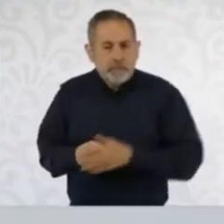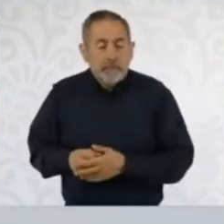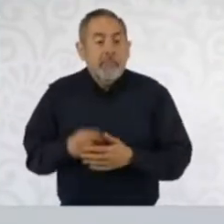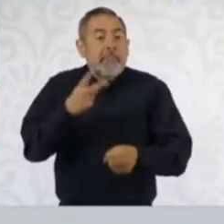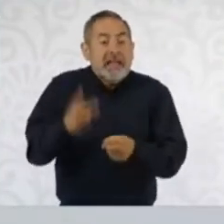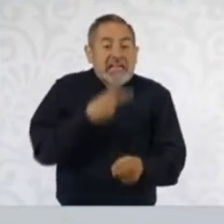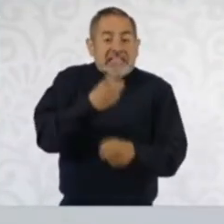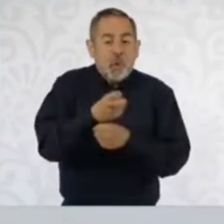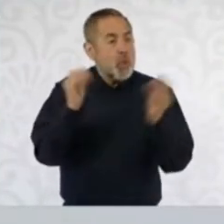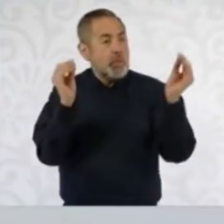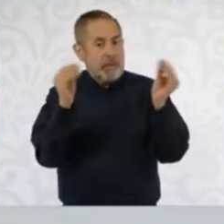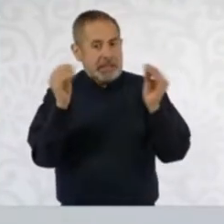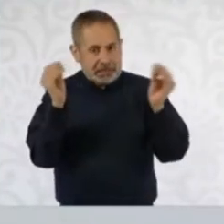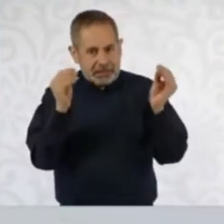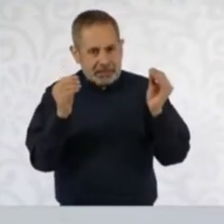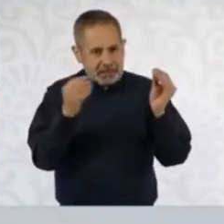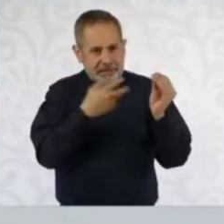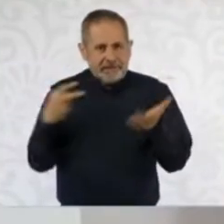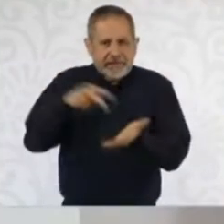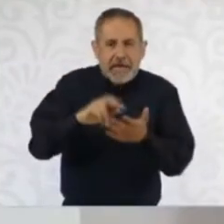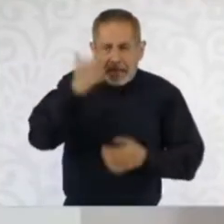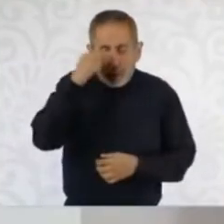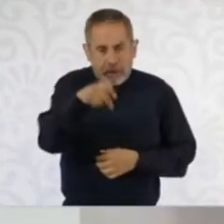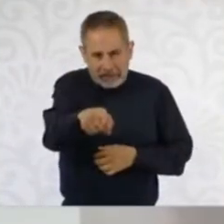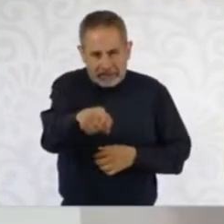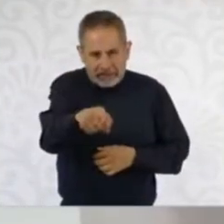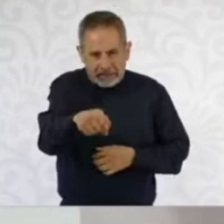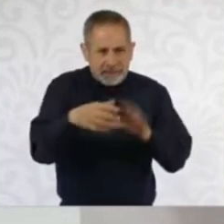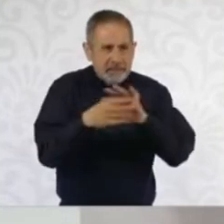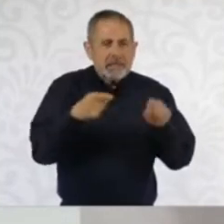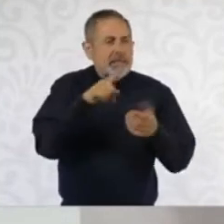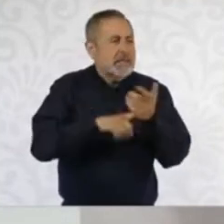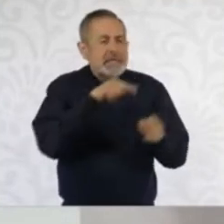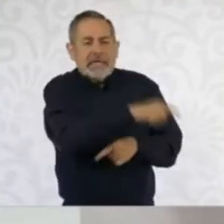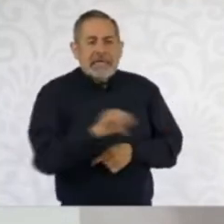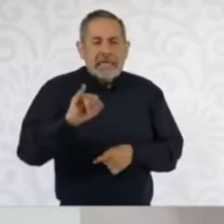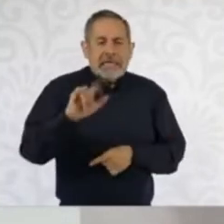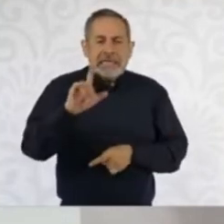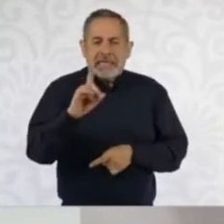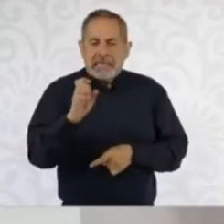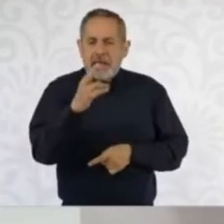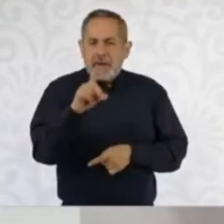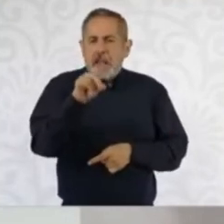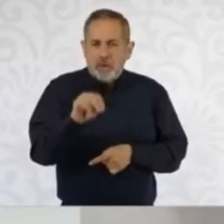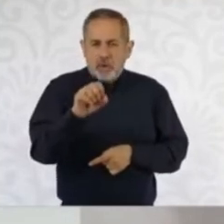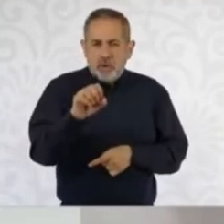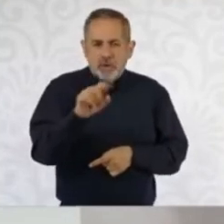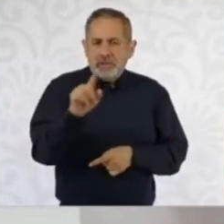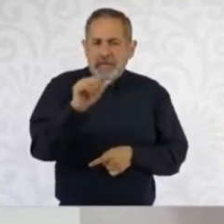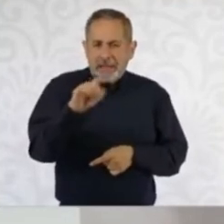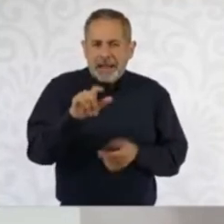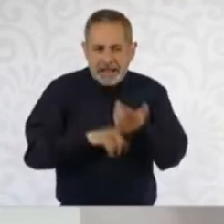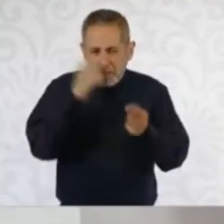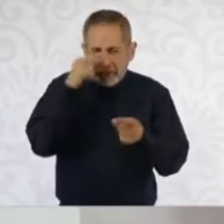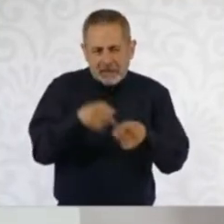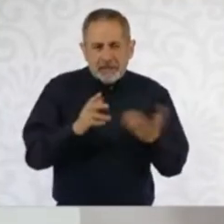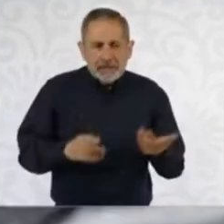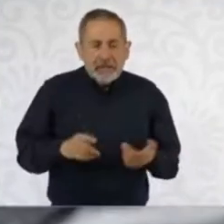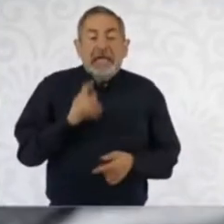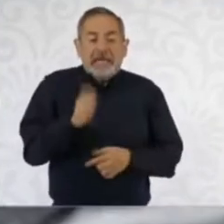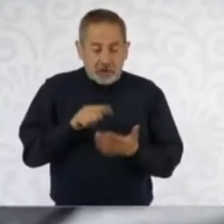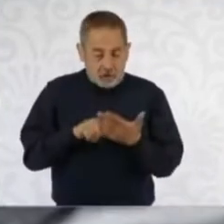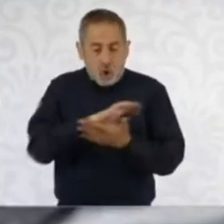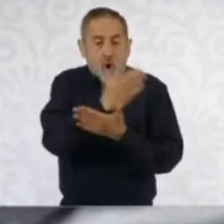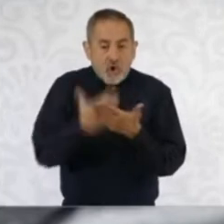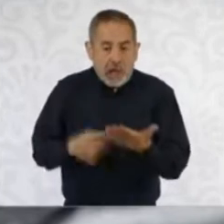él participa, si se acuerdan, sale lo de Hildebrando Zavala. Es decir, un contrato